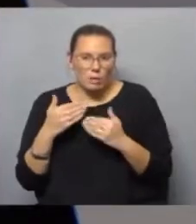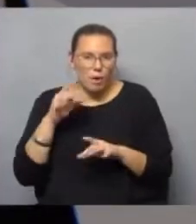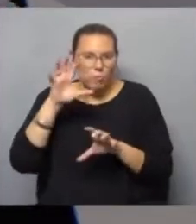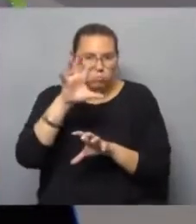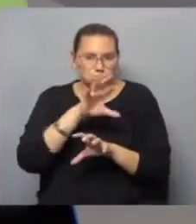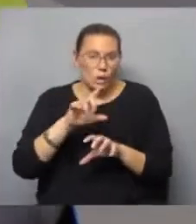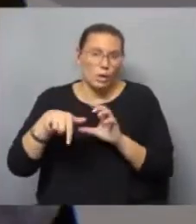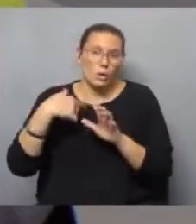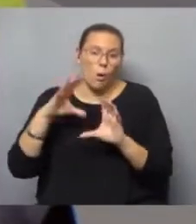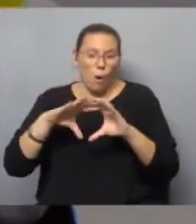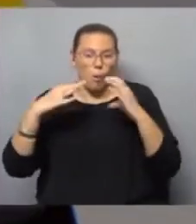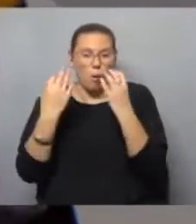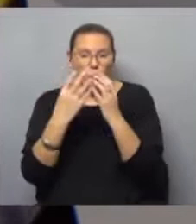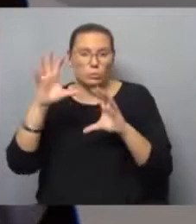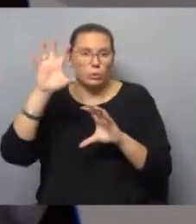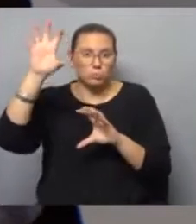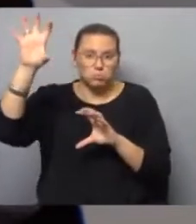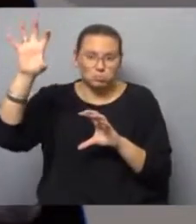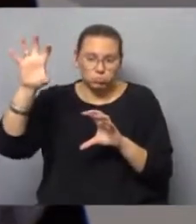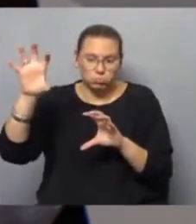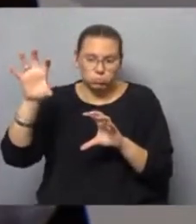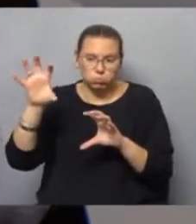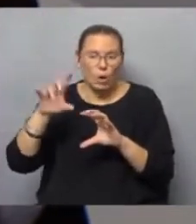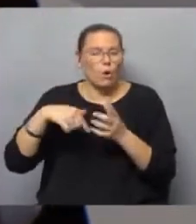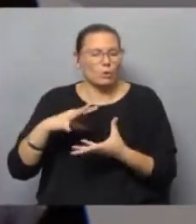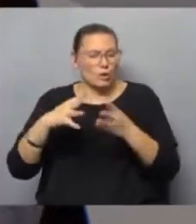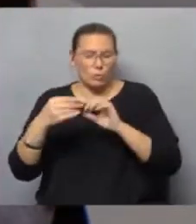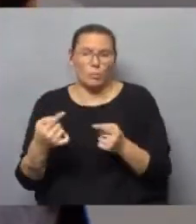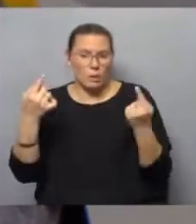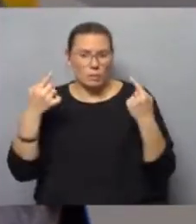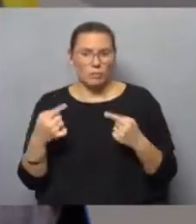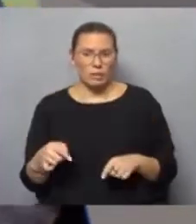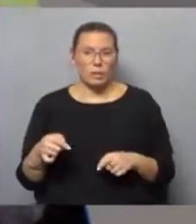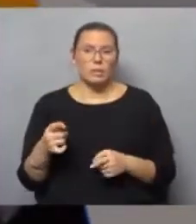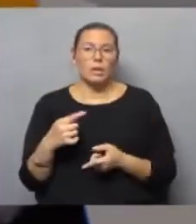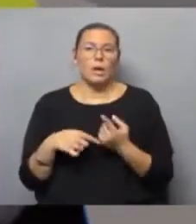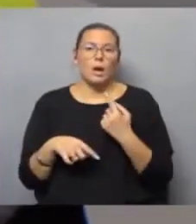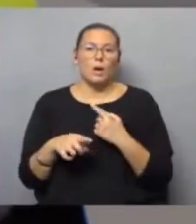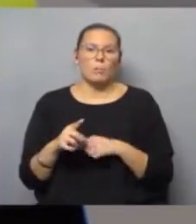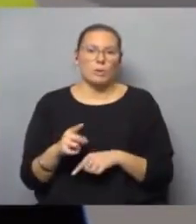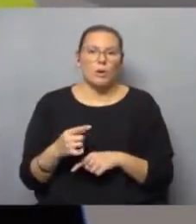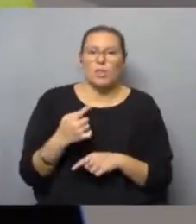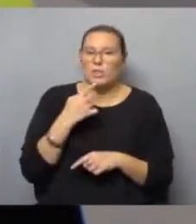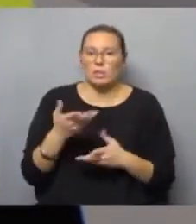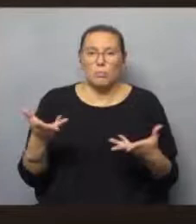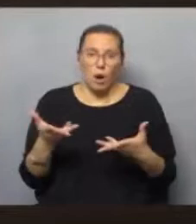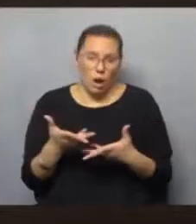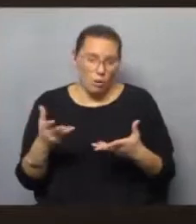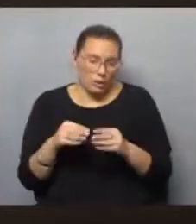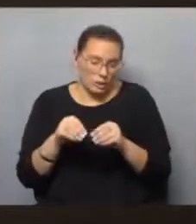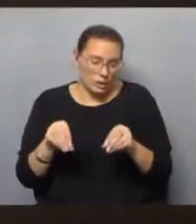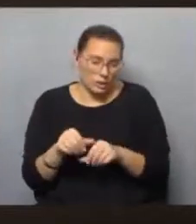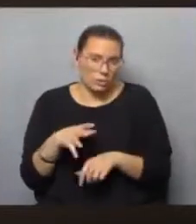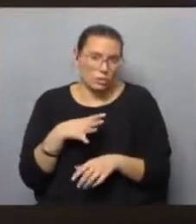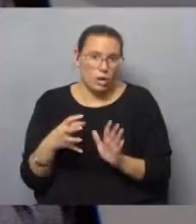estaban en otro lugar del planeta, en otras latitudes, con otras formas. Exacto. Pero, bueno, nos referimos a lo que queda Claro. hoy en este territorio.